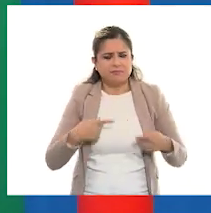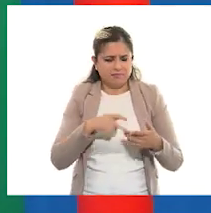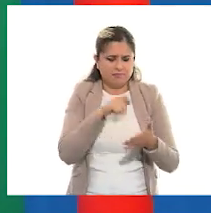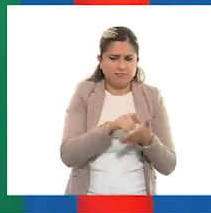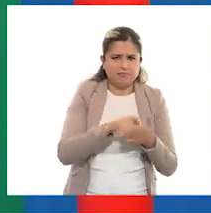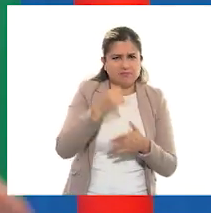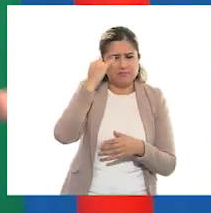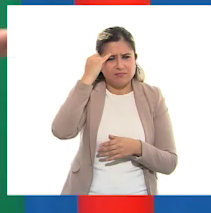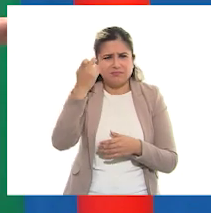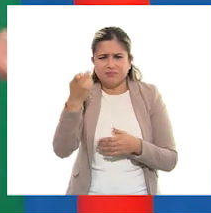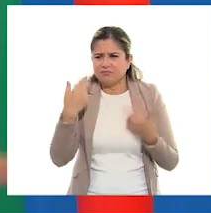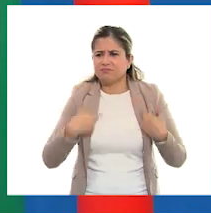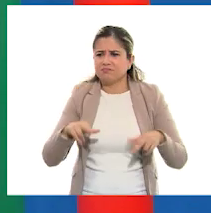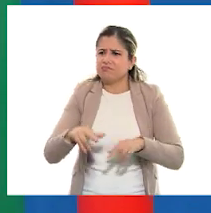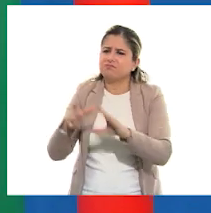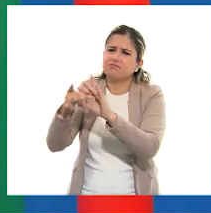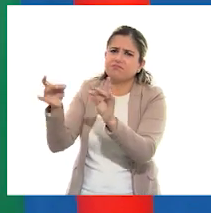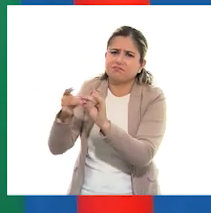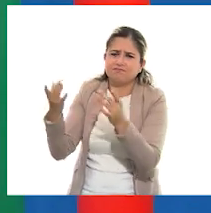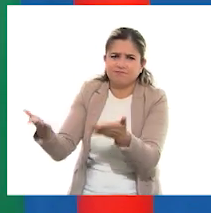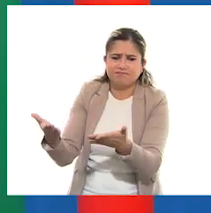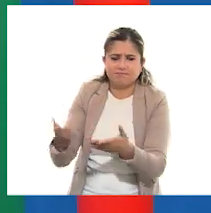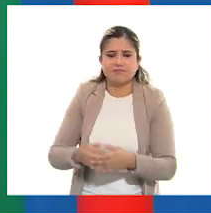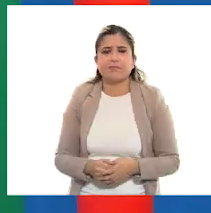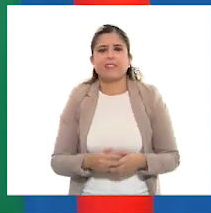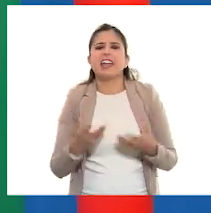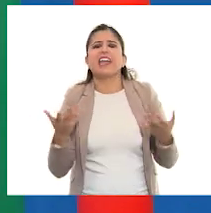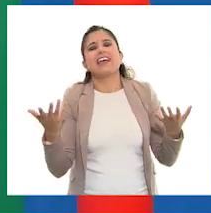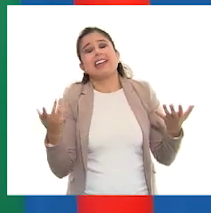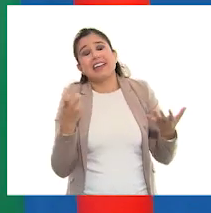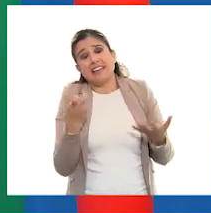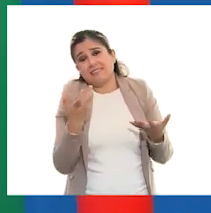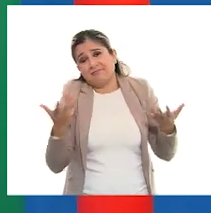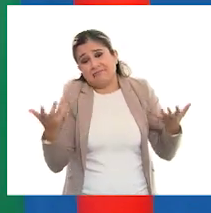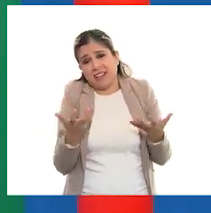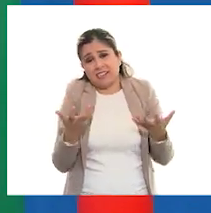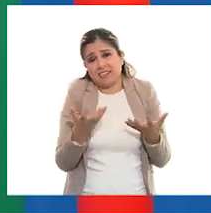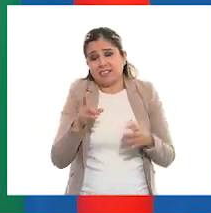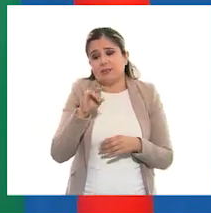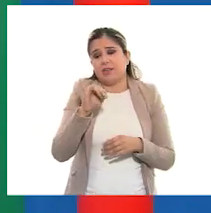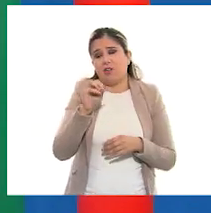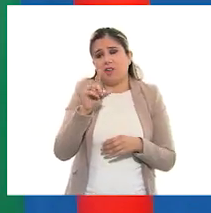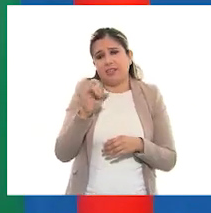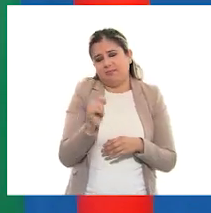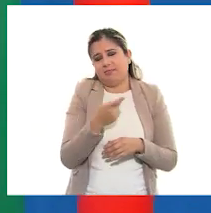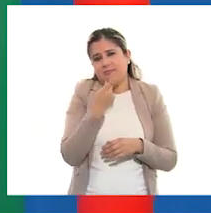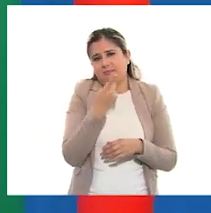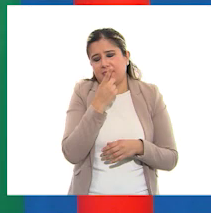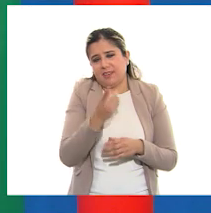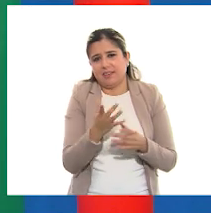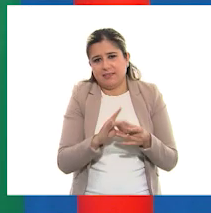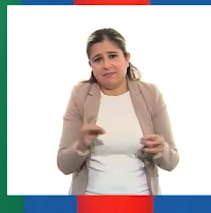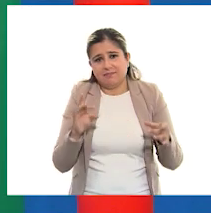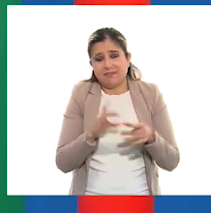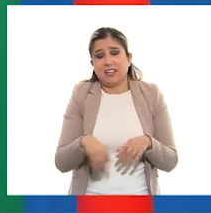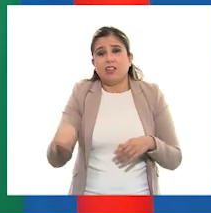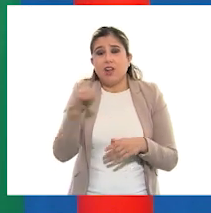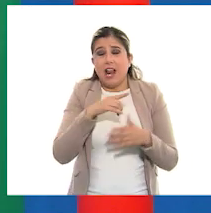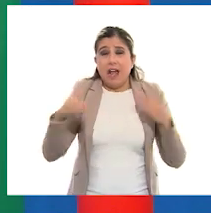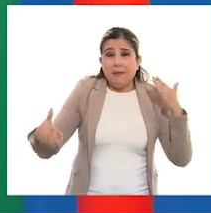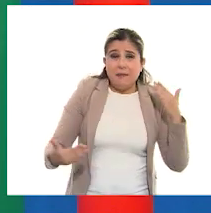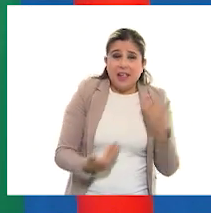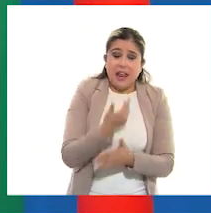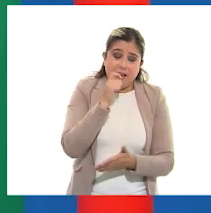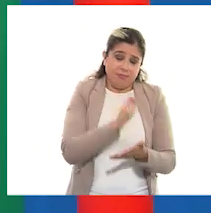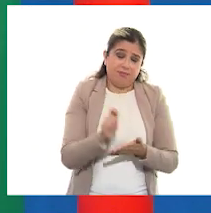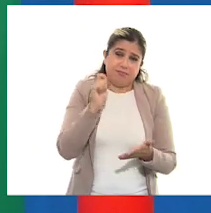a su representante? Es lo que se hace, dijo Violet simplemente. Tardamos casi toda la mañana en terminar